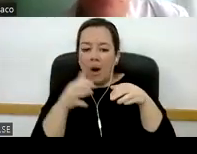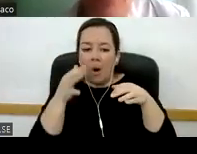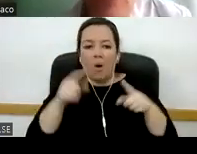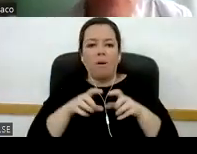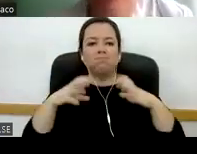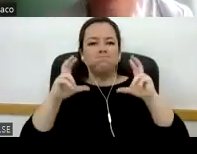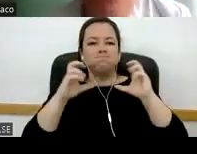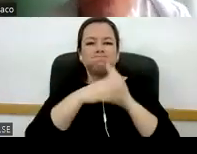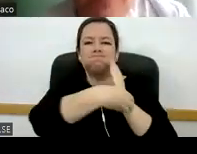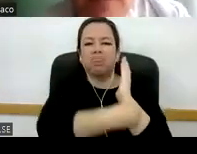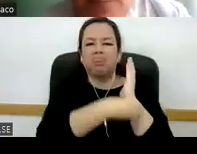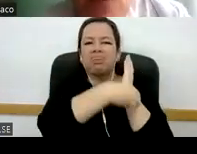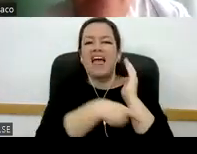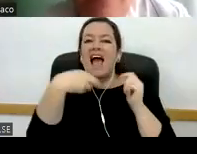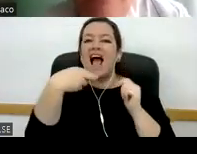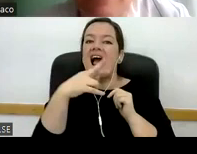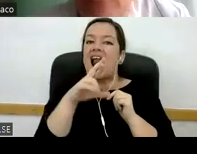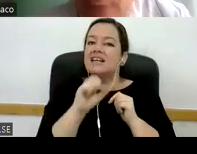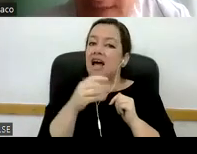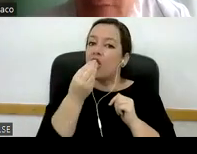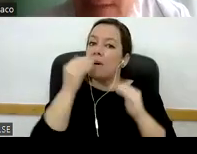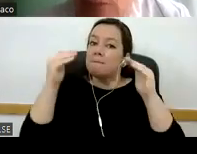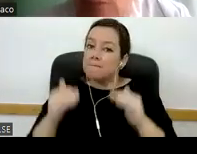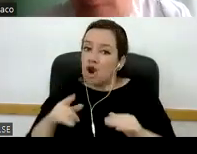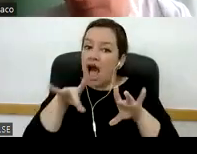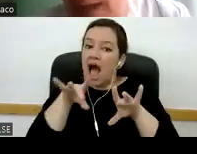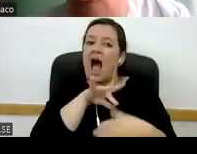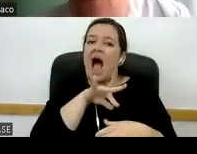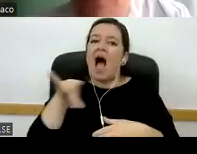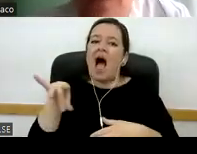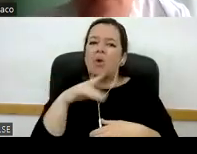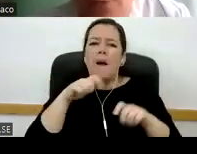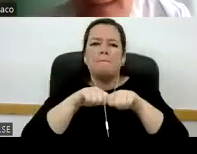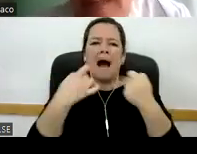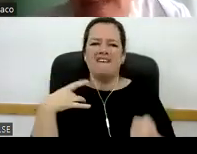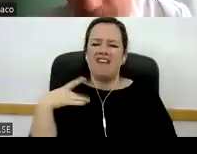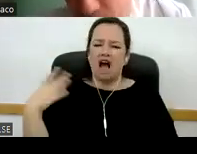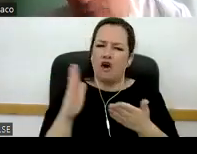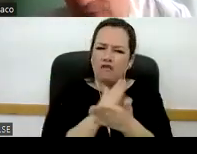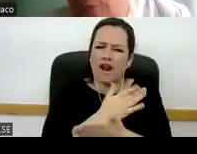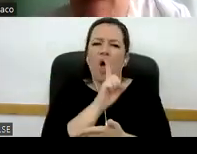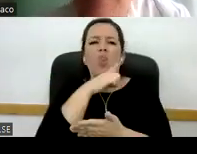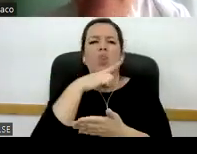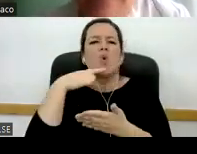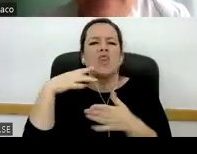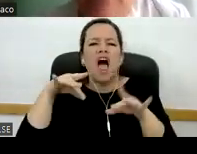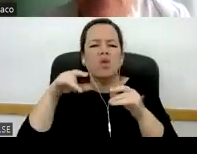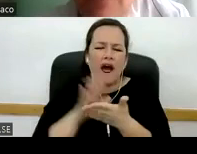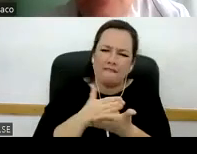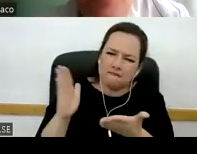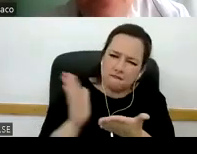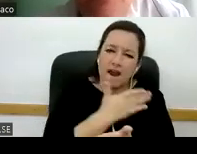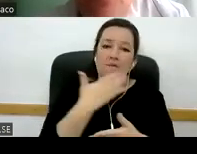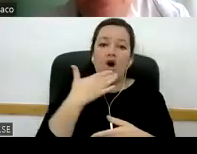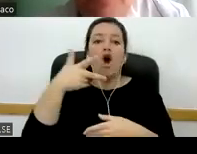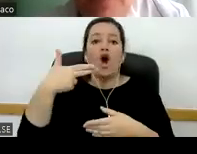ahí acumulados. Por lo tanto, deberíamos disminuir la cantidad de azúcares refinados, pan blanco, bollería, el propio azúcar en el café con